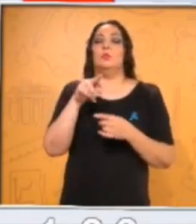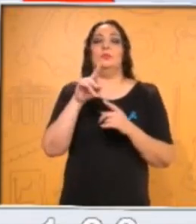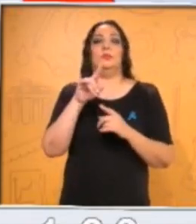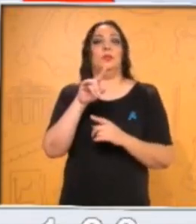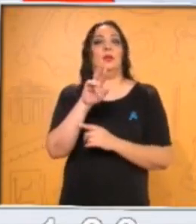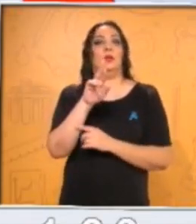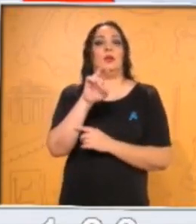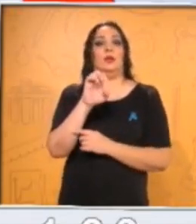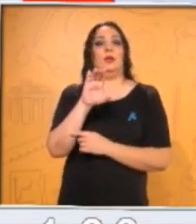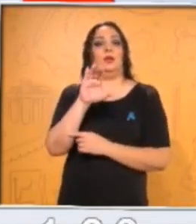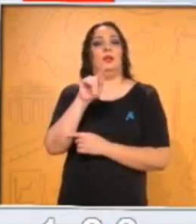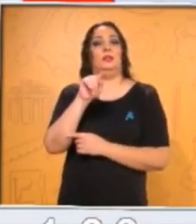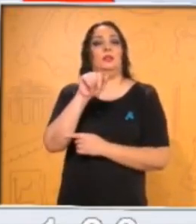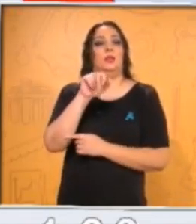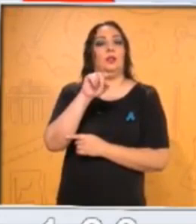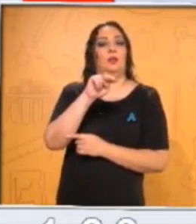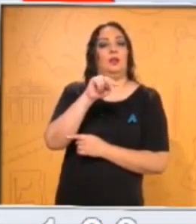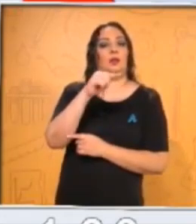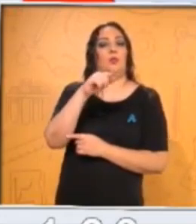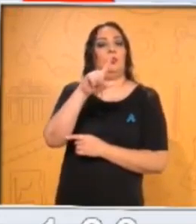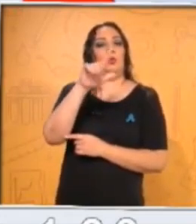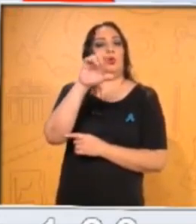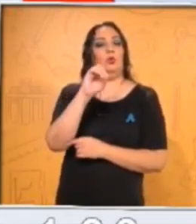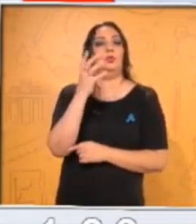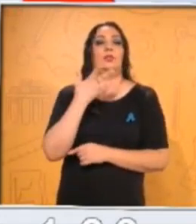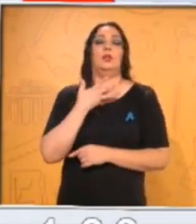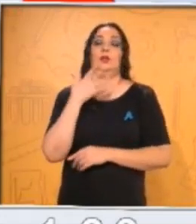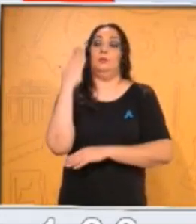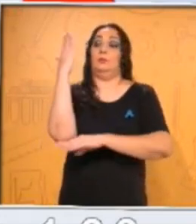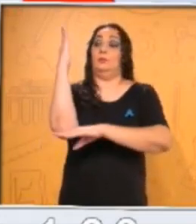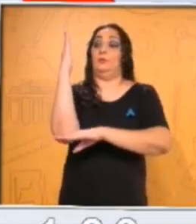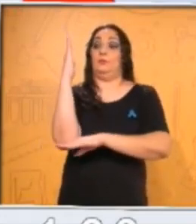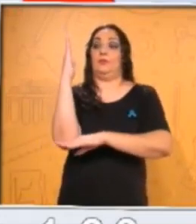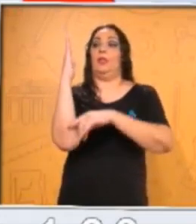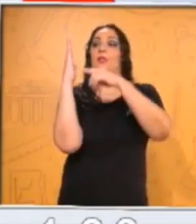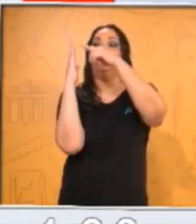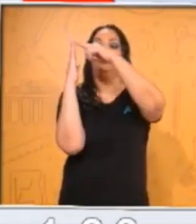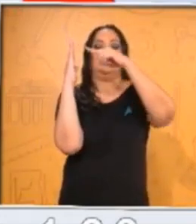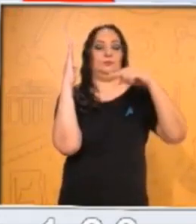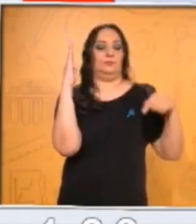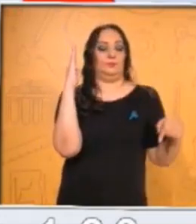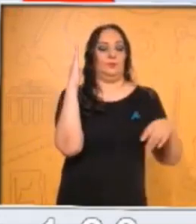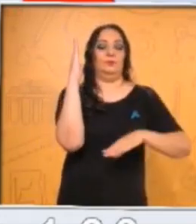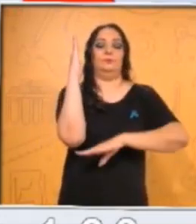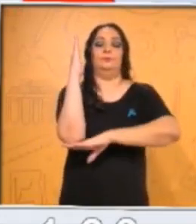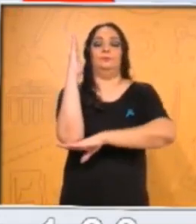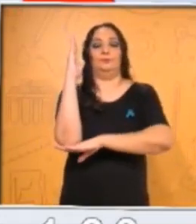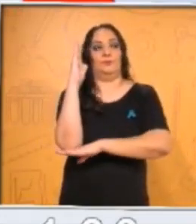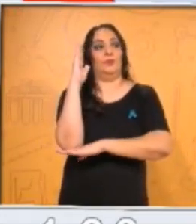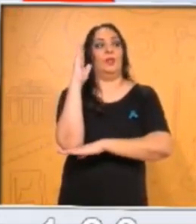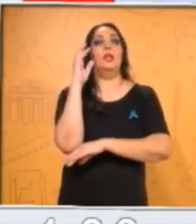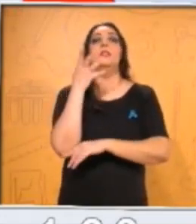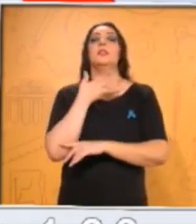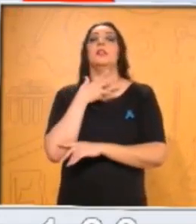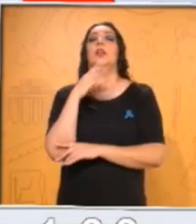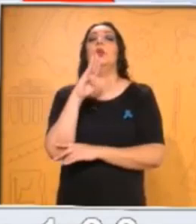rectángulo, que tiene un ángulo recto que forma 90 grados, que viene siendo este de aquí. Aquí